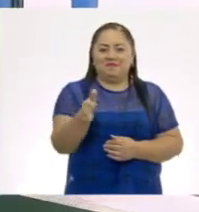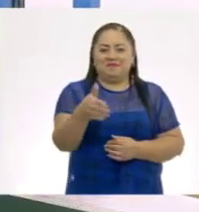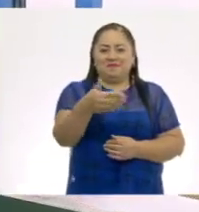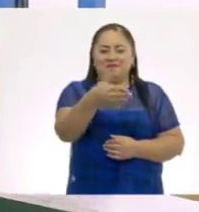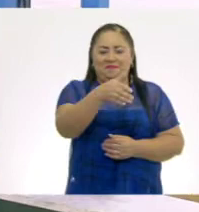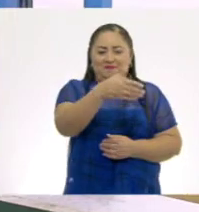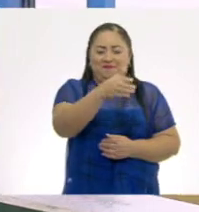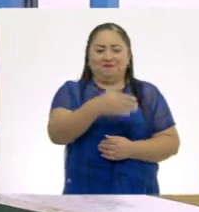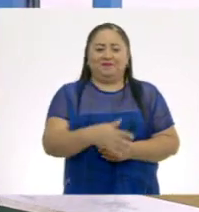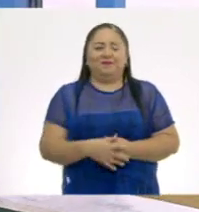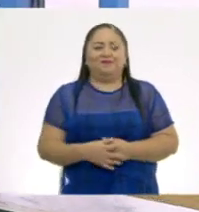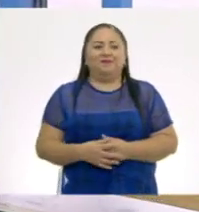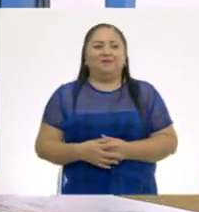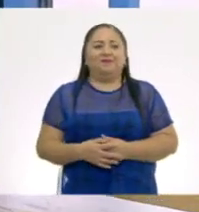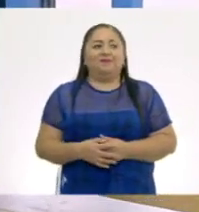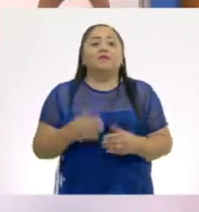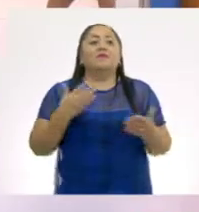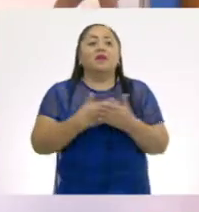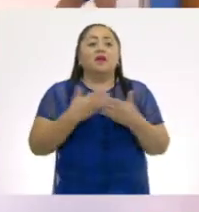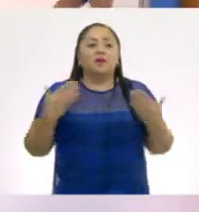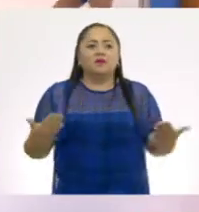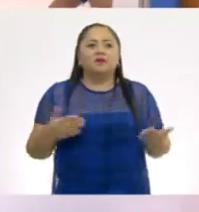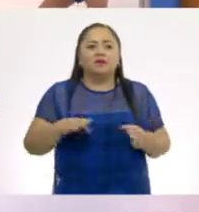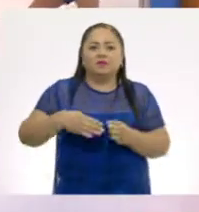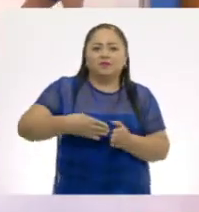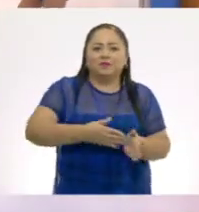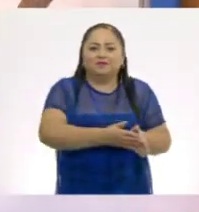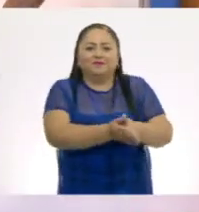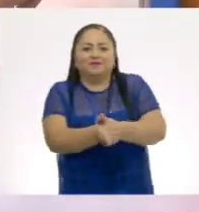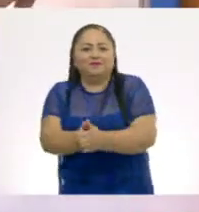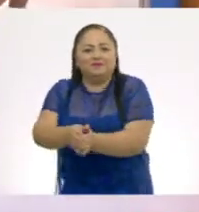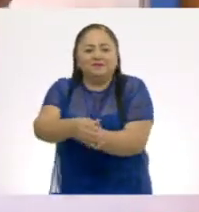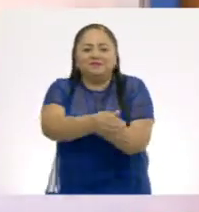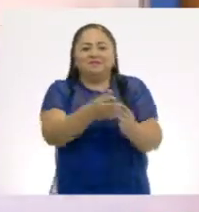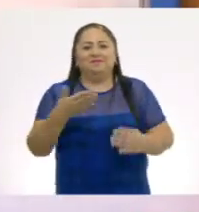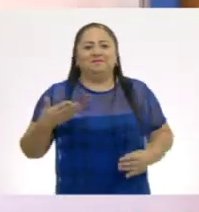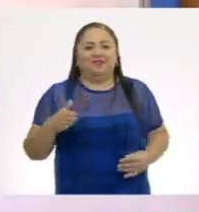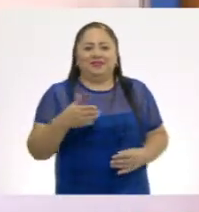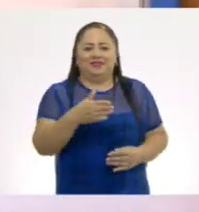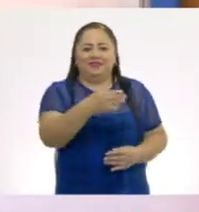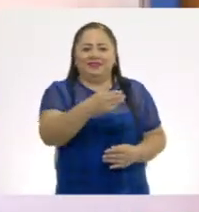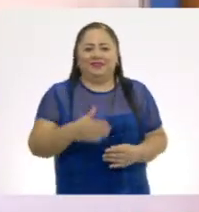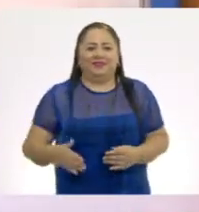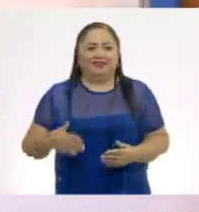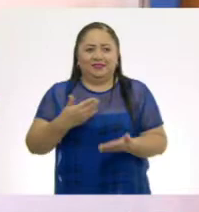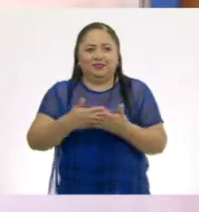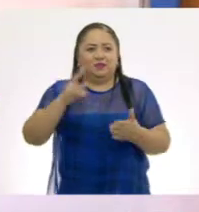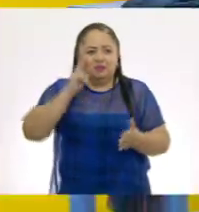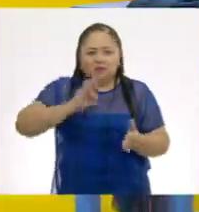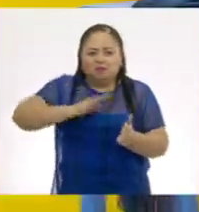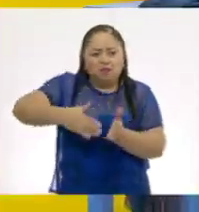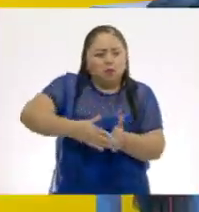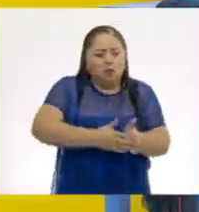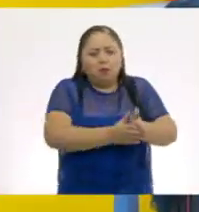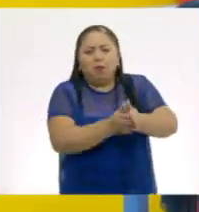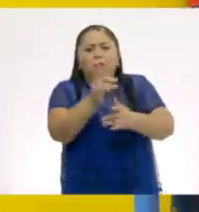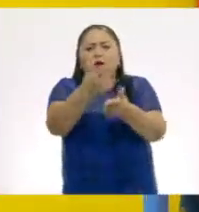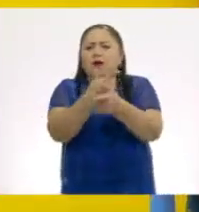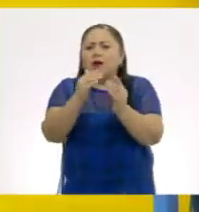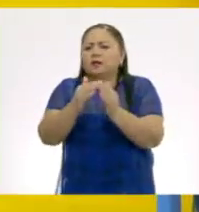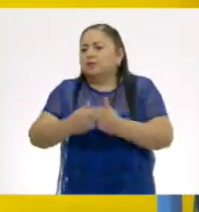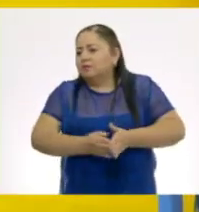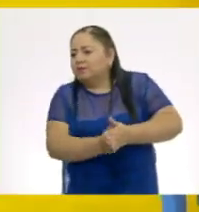Me salió el pez. Ahora vamos a hacer movimiento de pez. Se pueden desplazar allá en su casita,